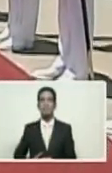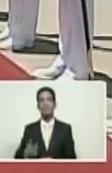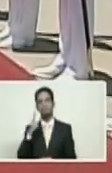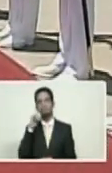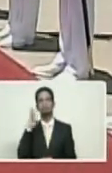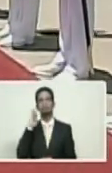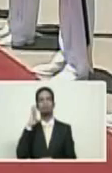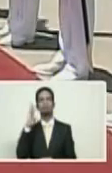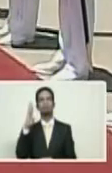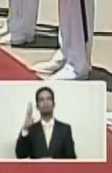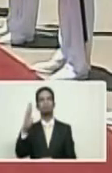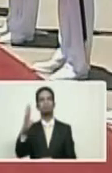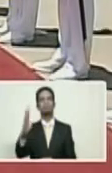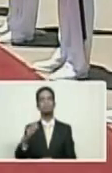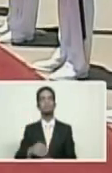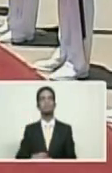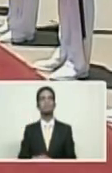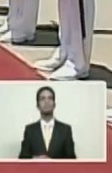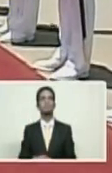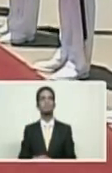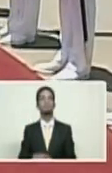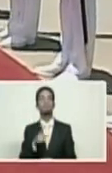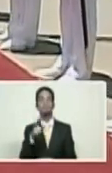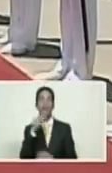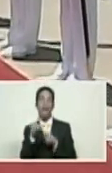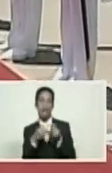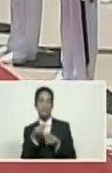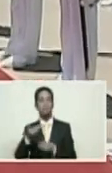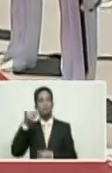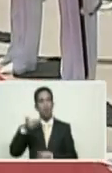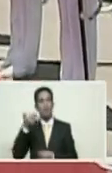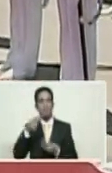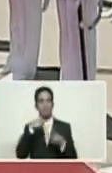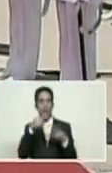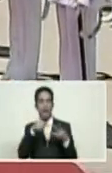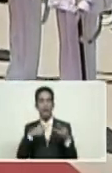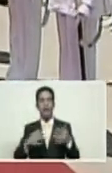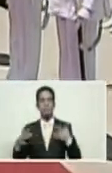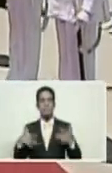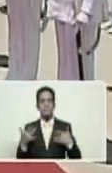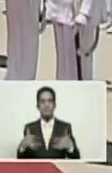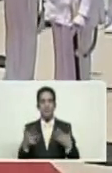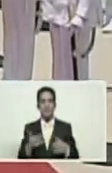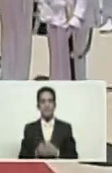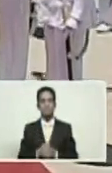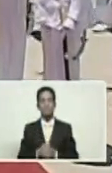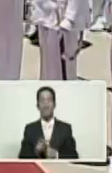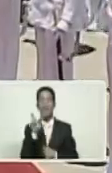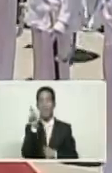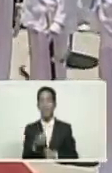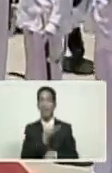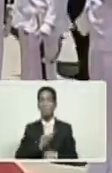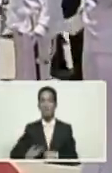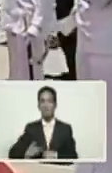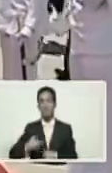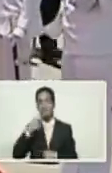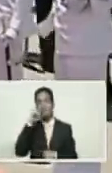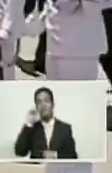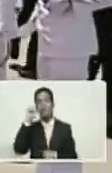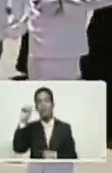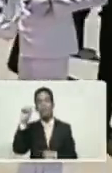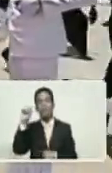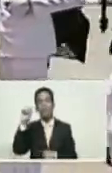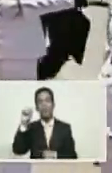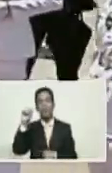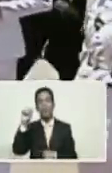de parada. Cumple una importante agenda de actividades el presidente de la República Bolivariana de Venezuela, Nicolás